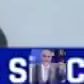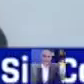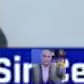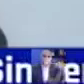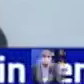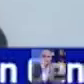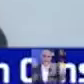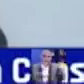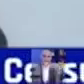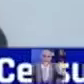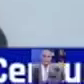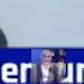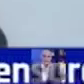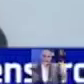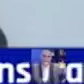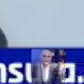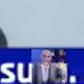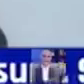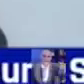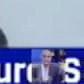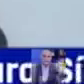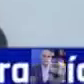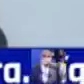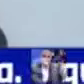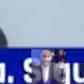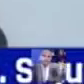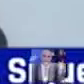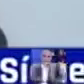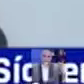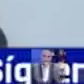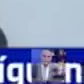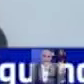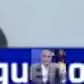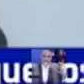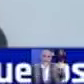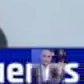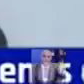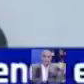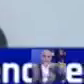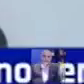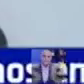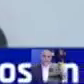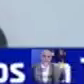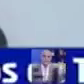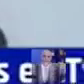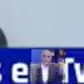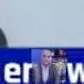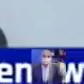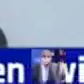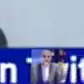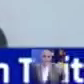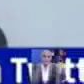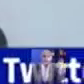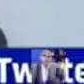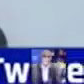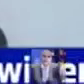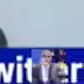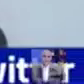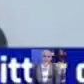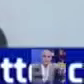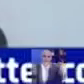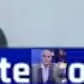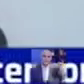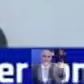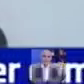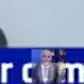siempre tramas, misterios donde no los hay, y lo único que está revelando es su animadversión, y que, pues bueno,